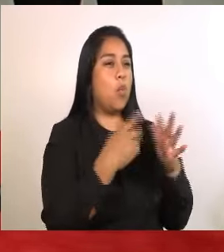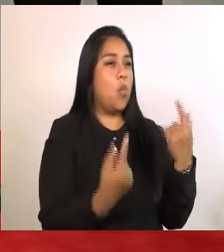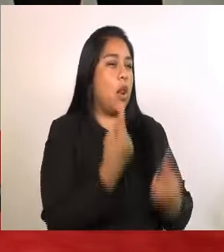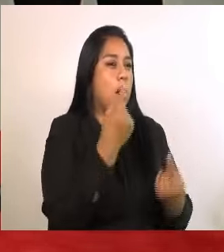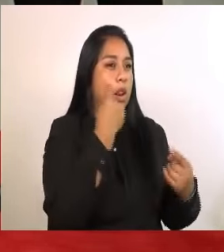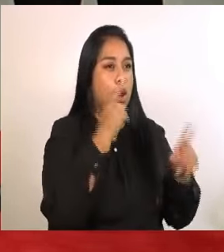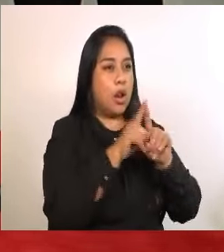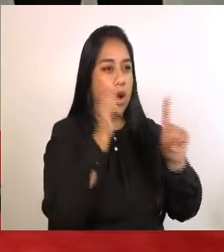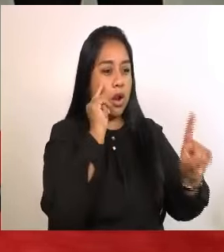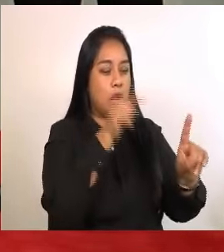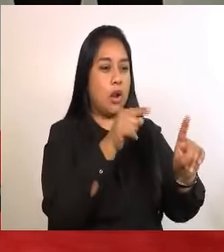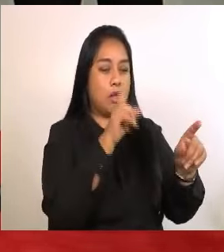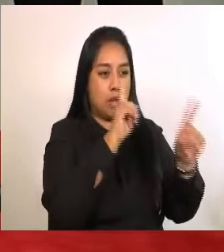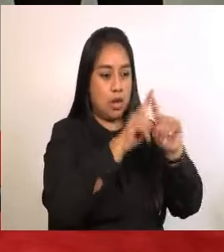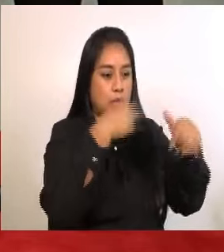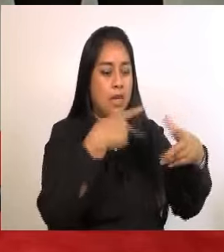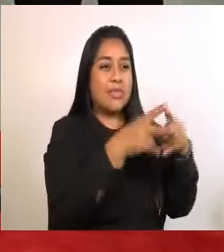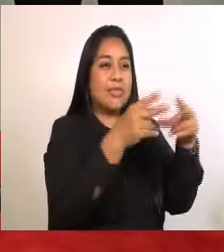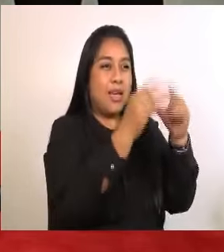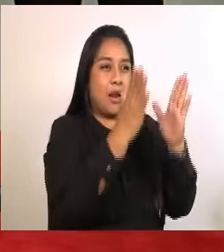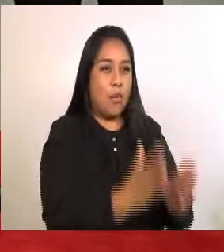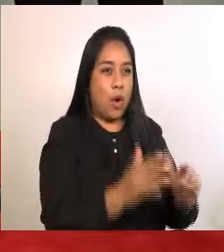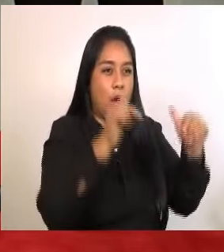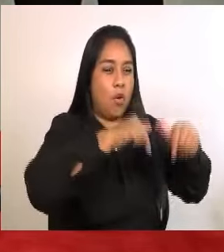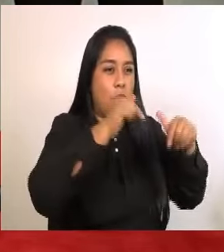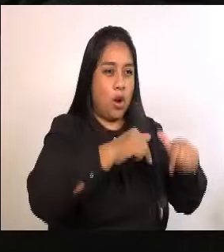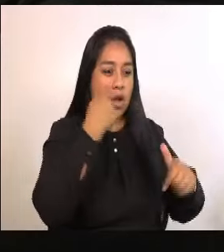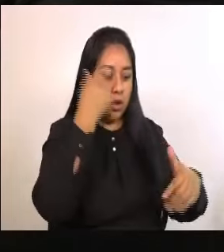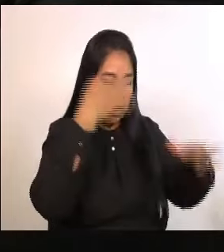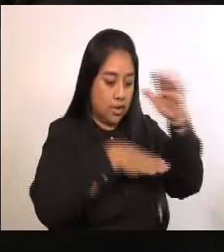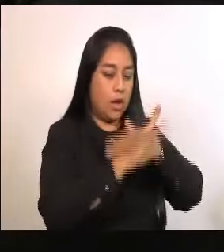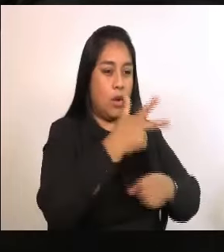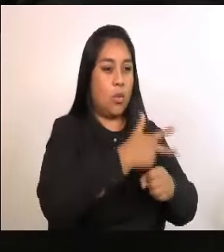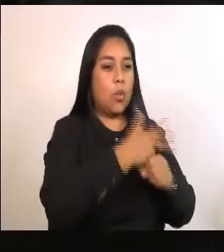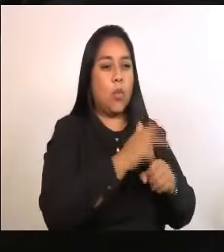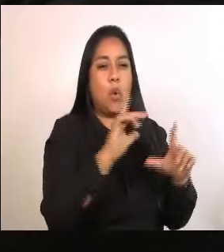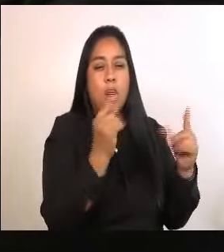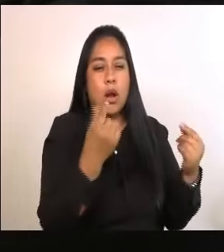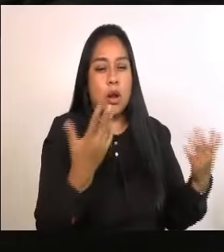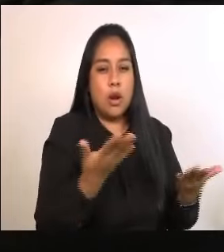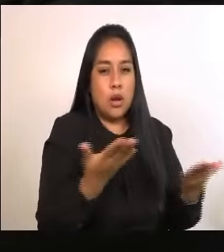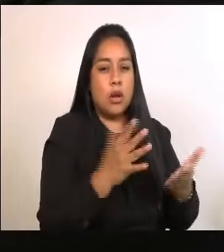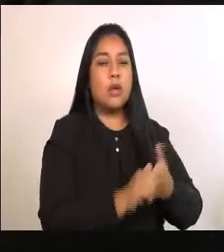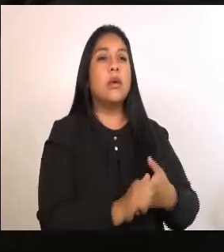dado a los nicaragüenses ahora a su entrada a Guatemala?